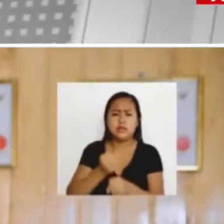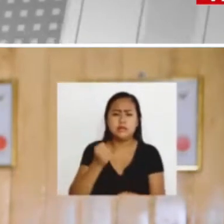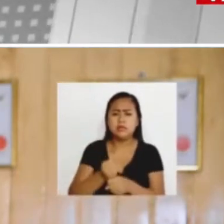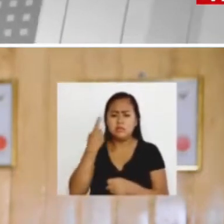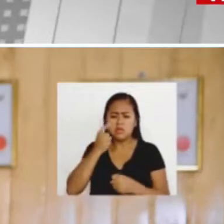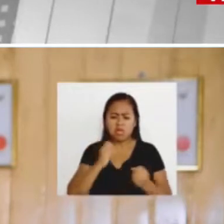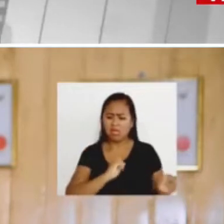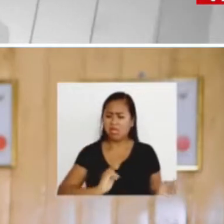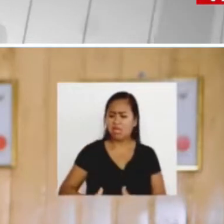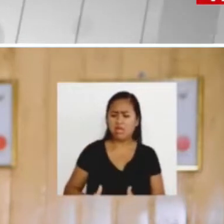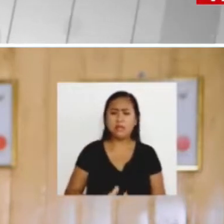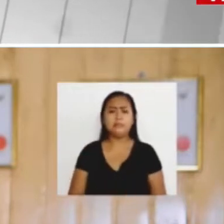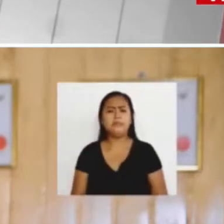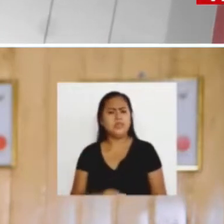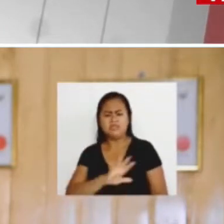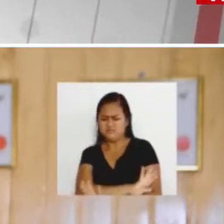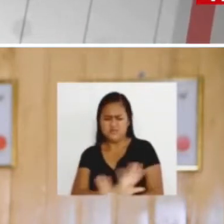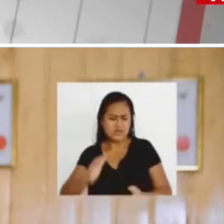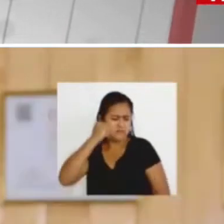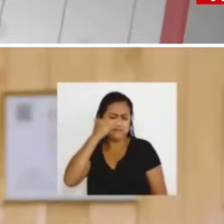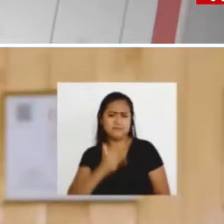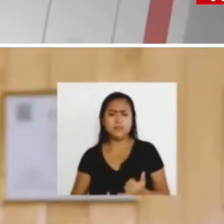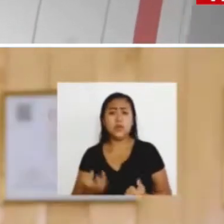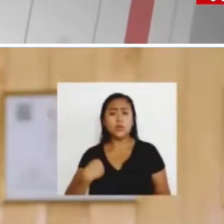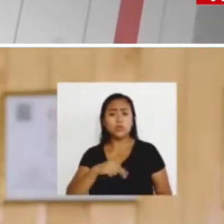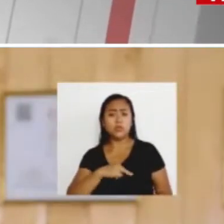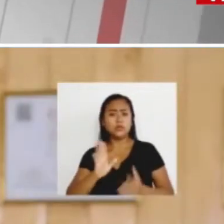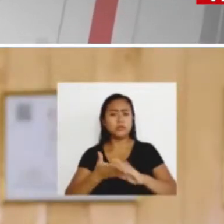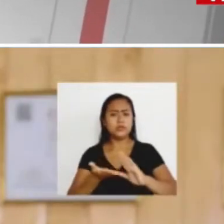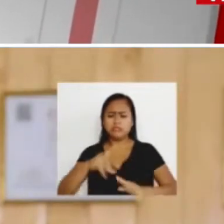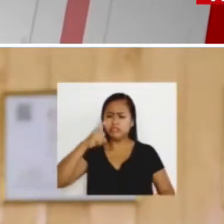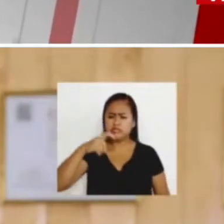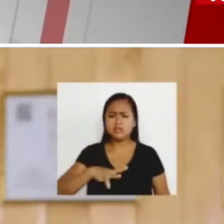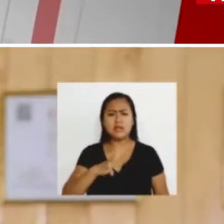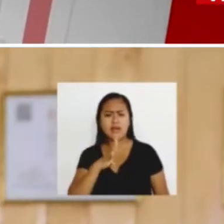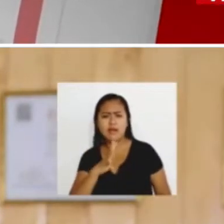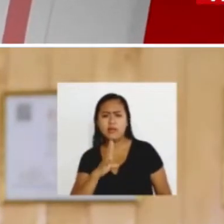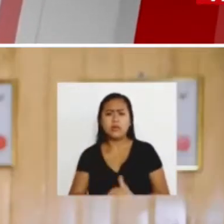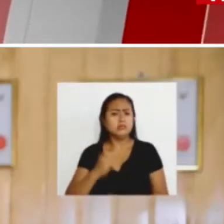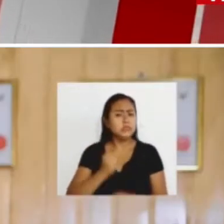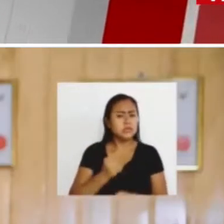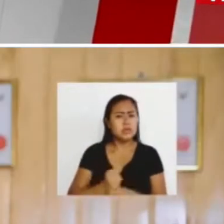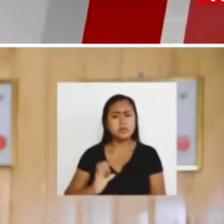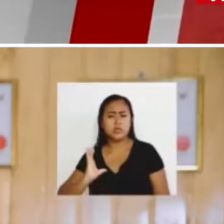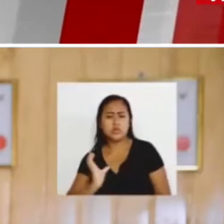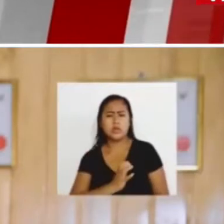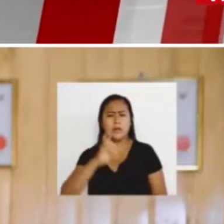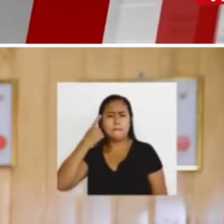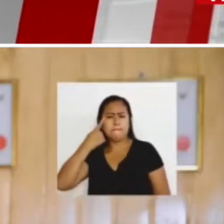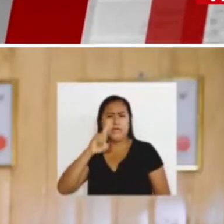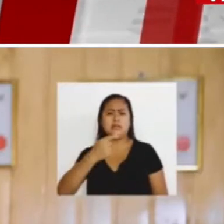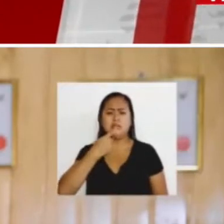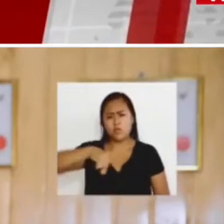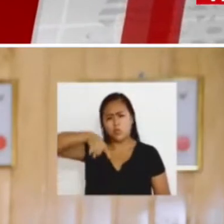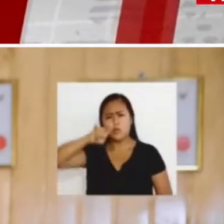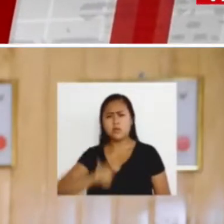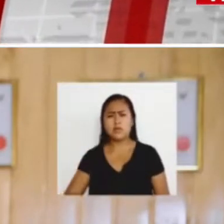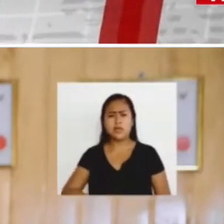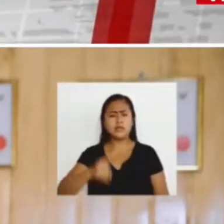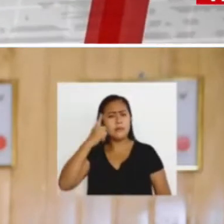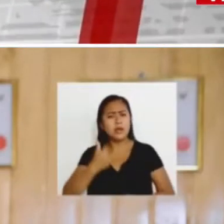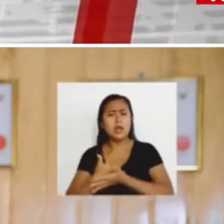yo tuve la oportunidad de estar en Yurimaguas varios días, y mira, y te cuento esto, Hugo, mira, el año